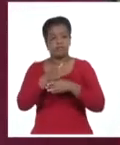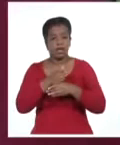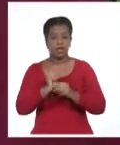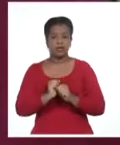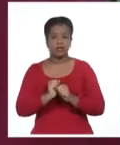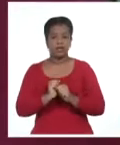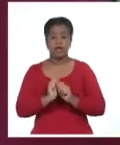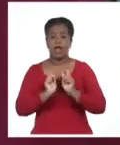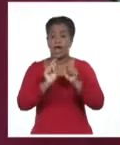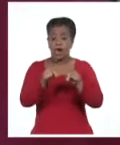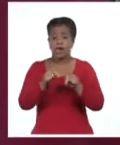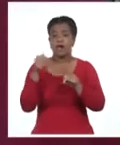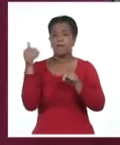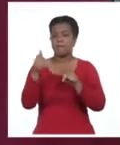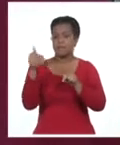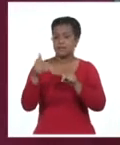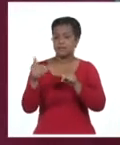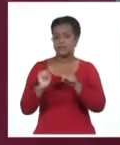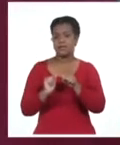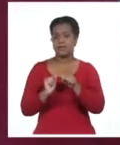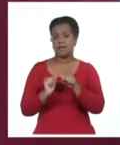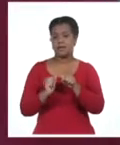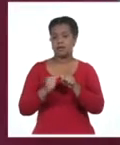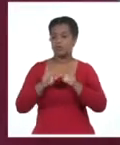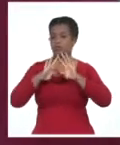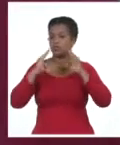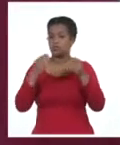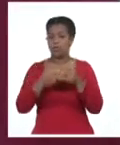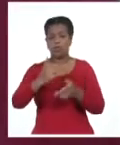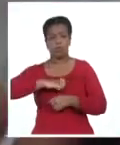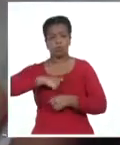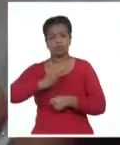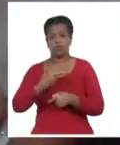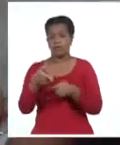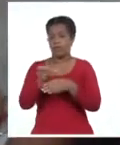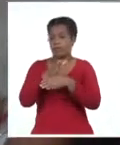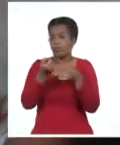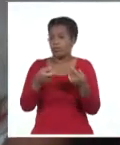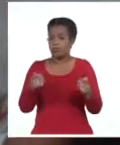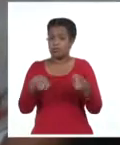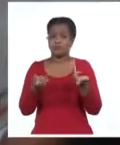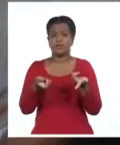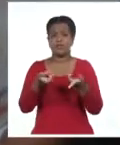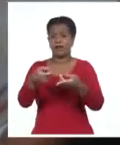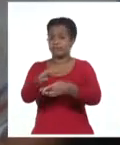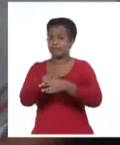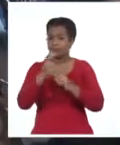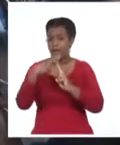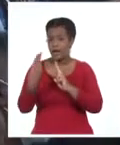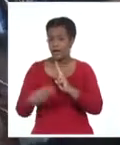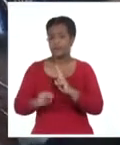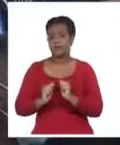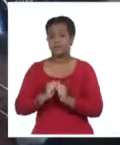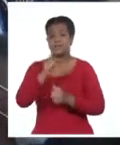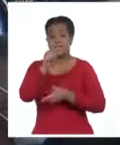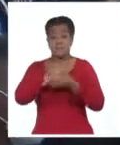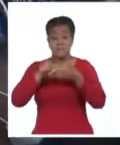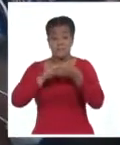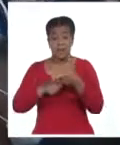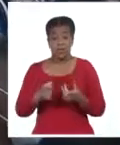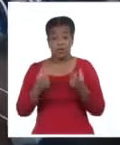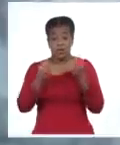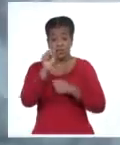donde allí estuvieron presentes y están presentes todas las manifestaciones artísticas. En relación con la implementación de la Estrategia Económica y Social